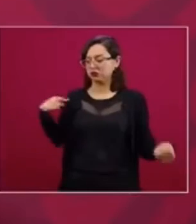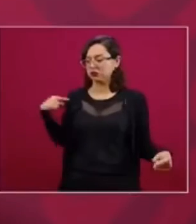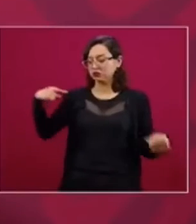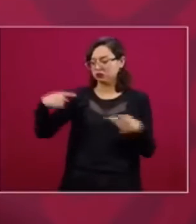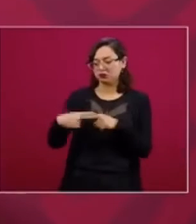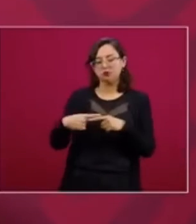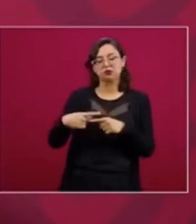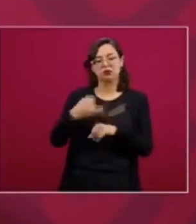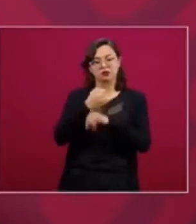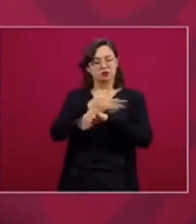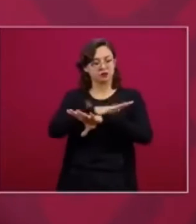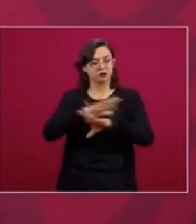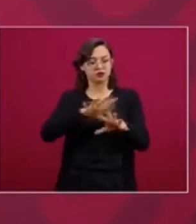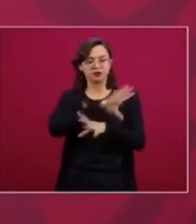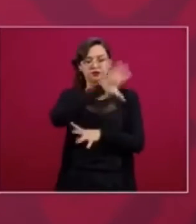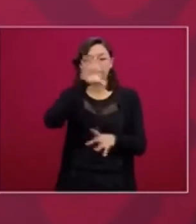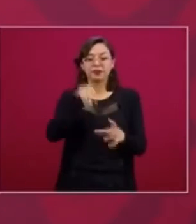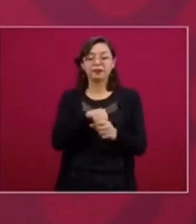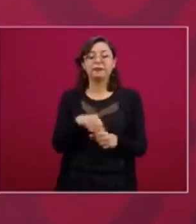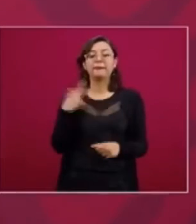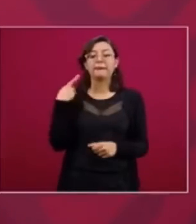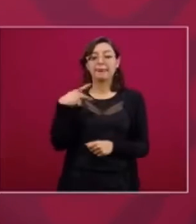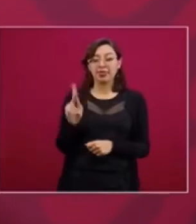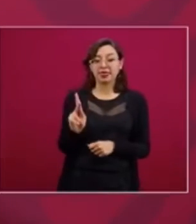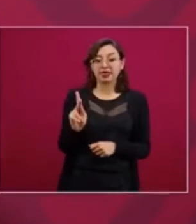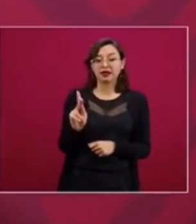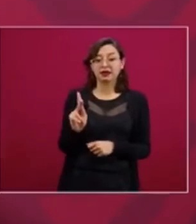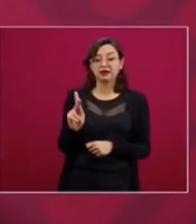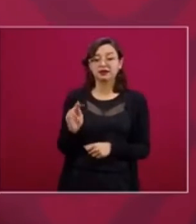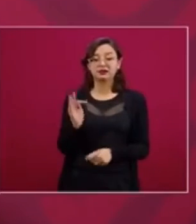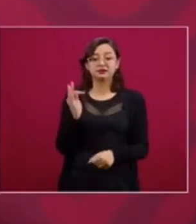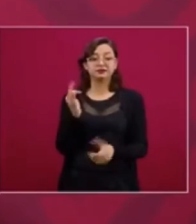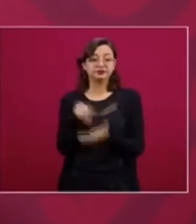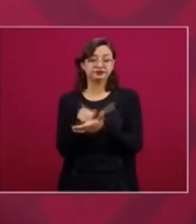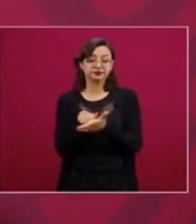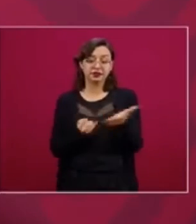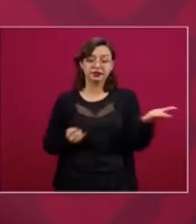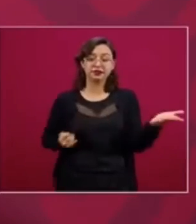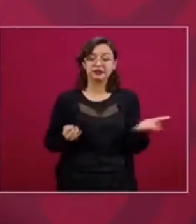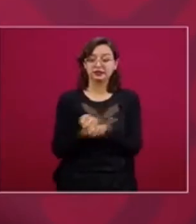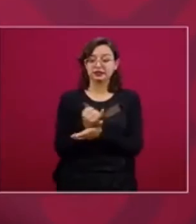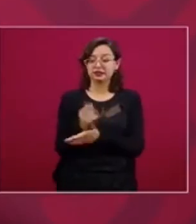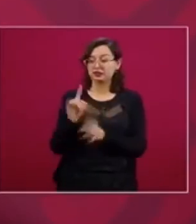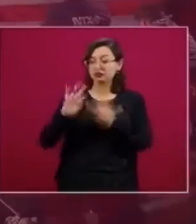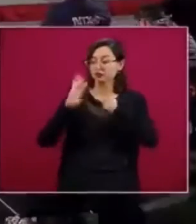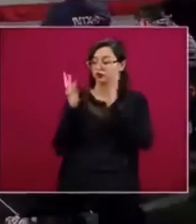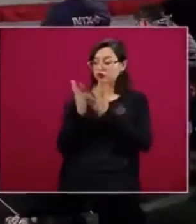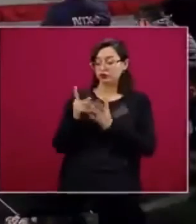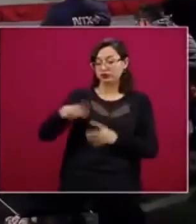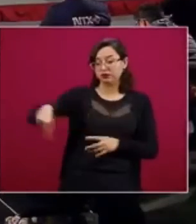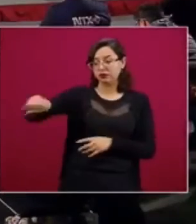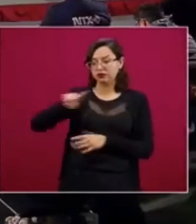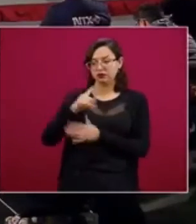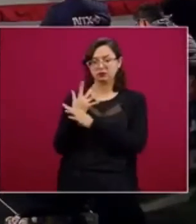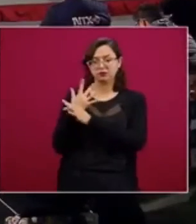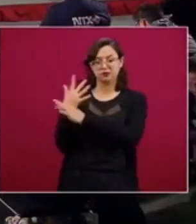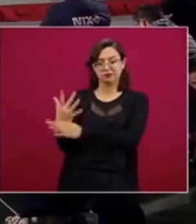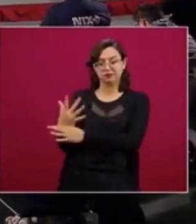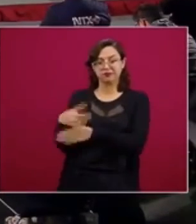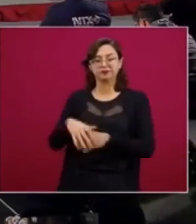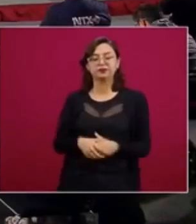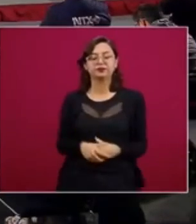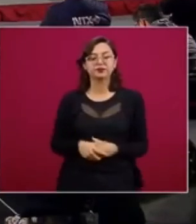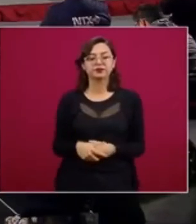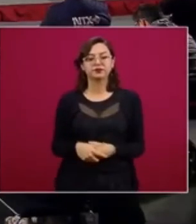otros aprendizajes. Si tienes en casa la posibilidad también, esta es una situación de posibilidades y de